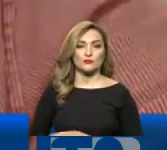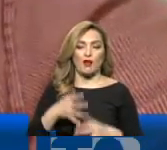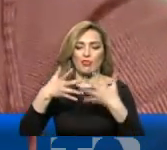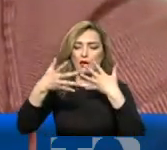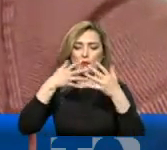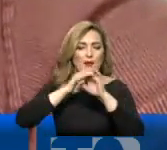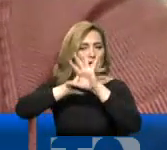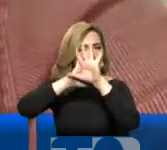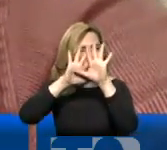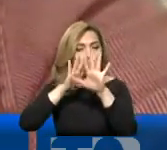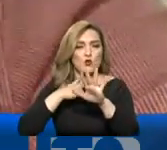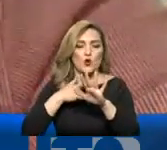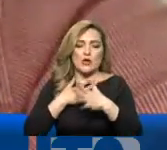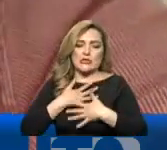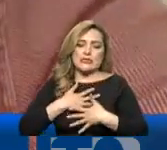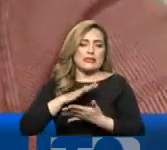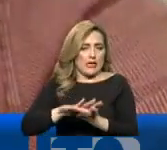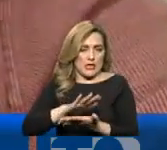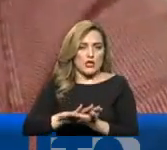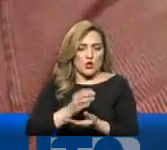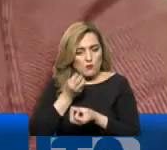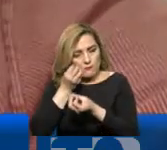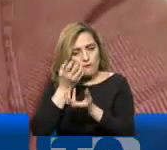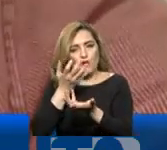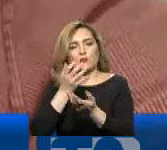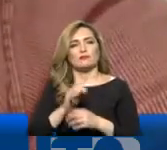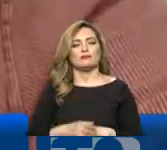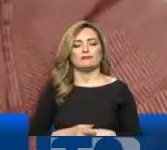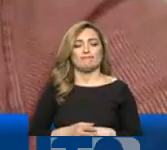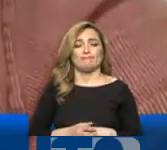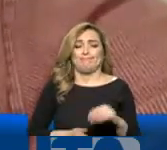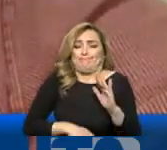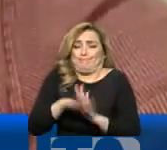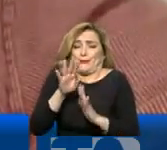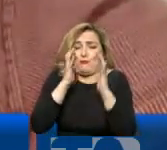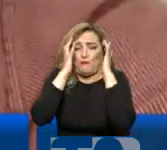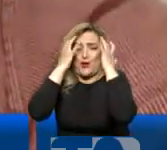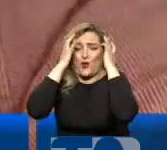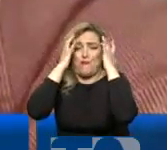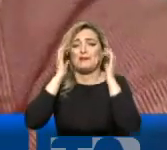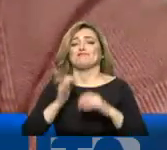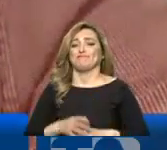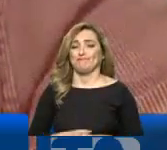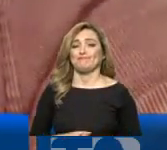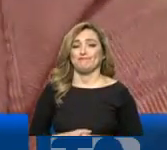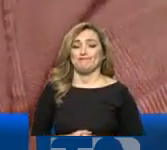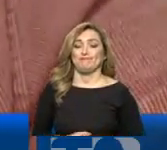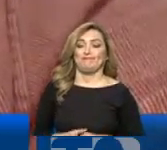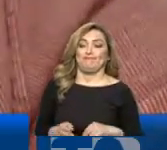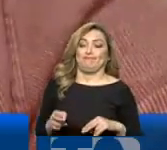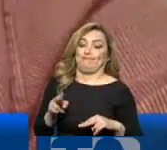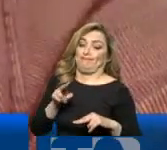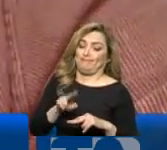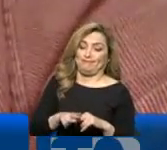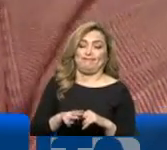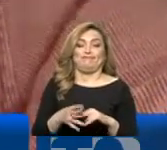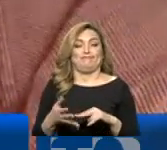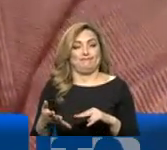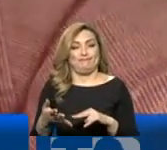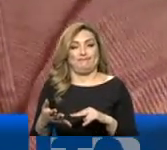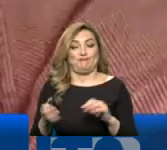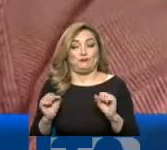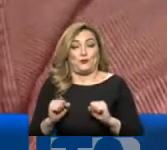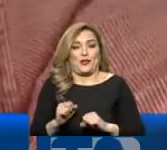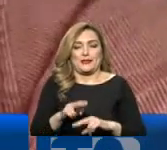transparencia, con mucha tranquilidad, pero con muchísima preocupación. Porque cuando estás sentado, te puede